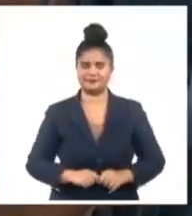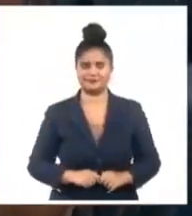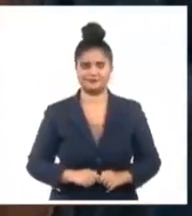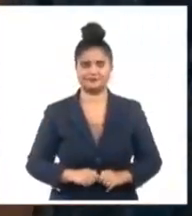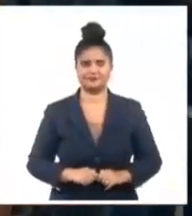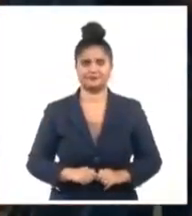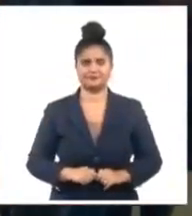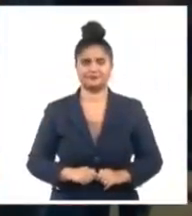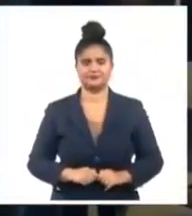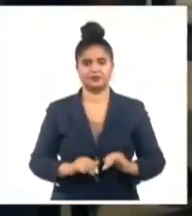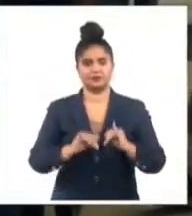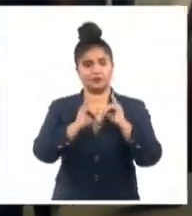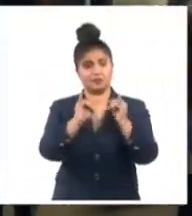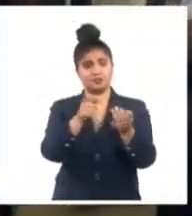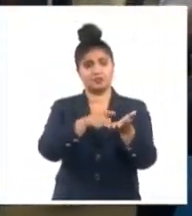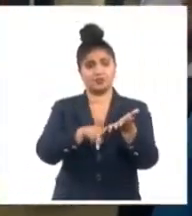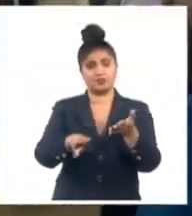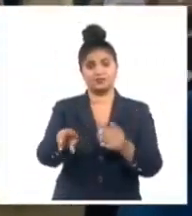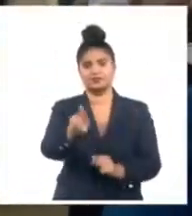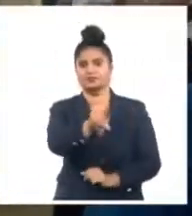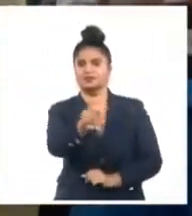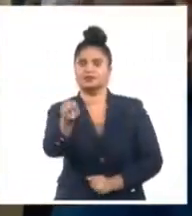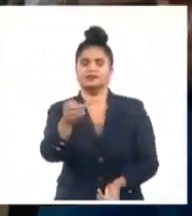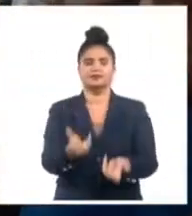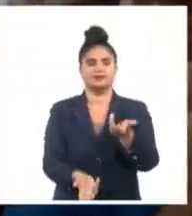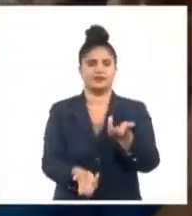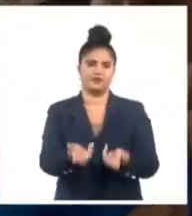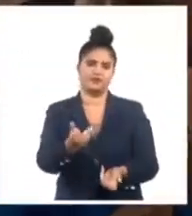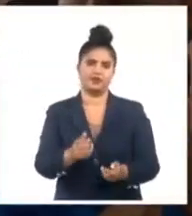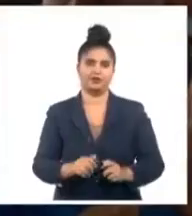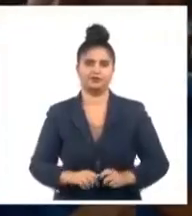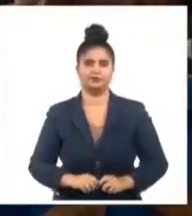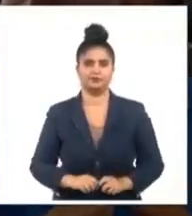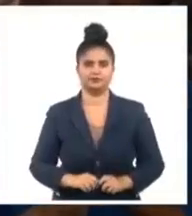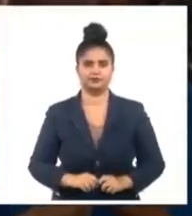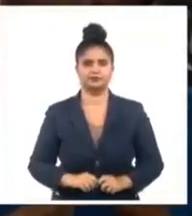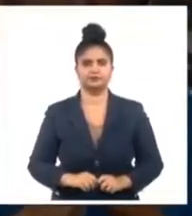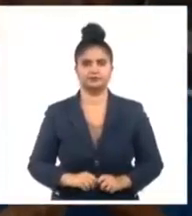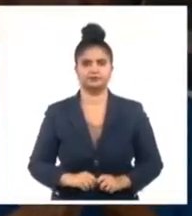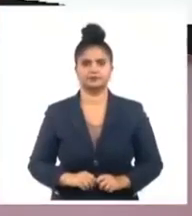Desde Cienfuegos, Ismari Barcia, Sistema Informativo de la Televisión Cubana.